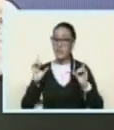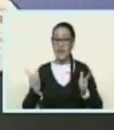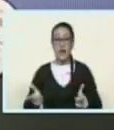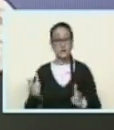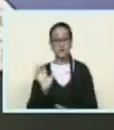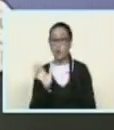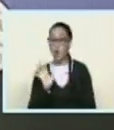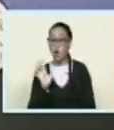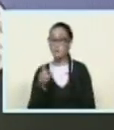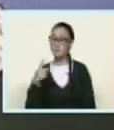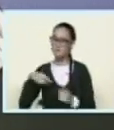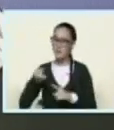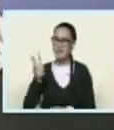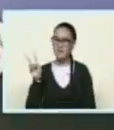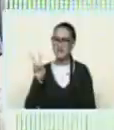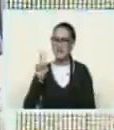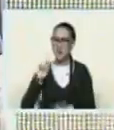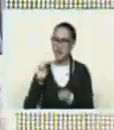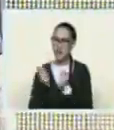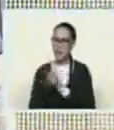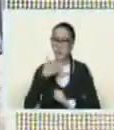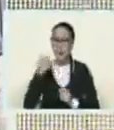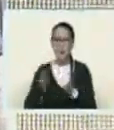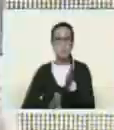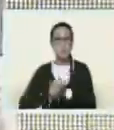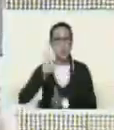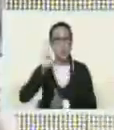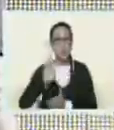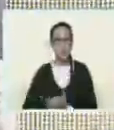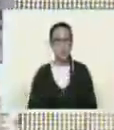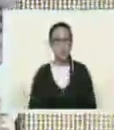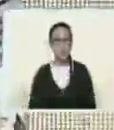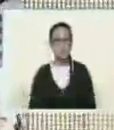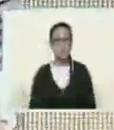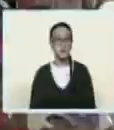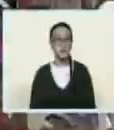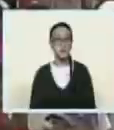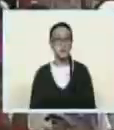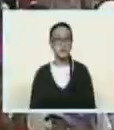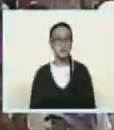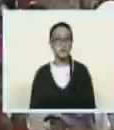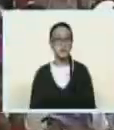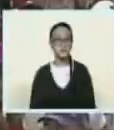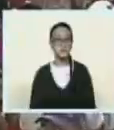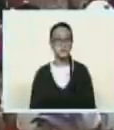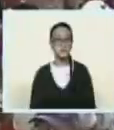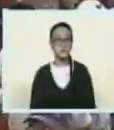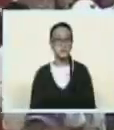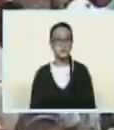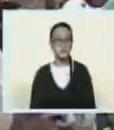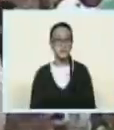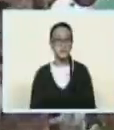Venezuela sea una patria potencia, para recuperar nuestra patria.